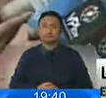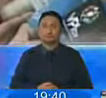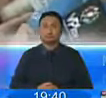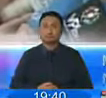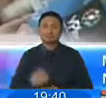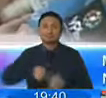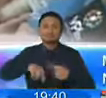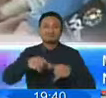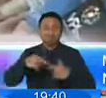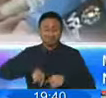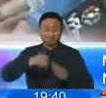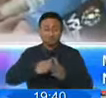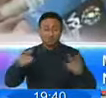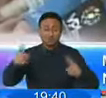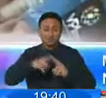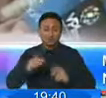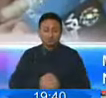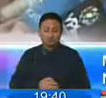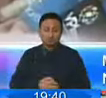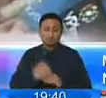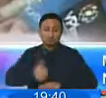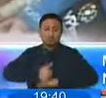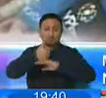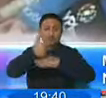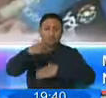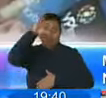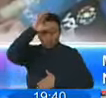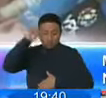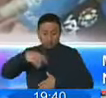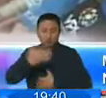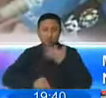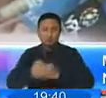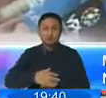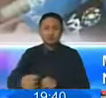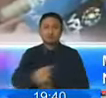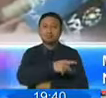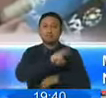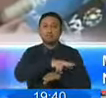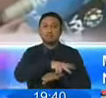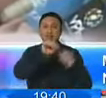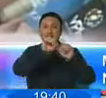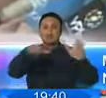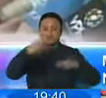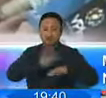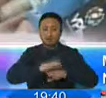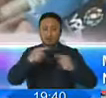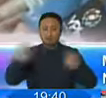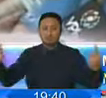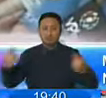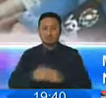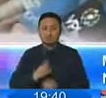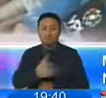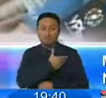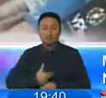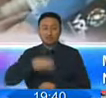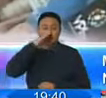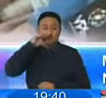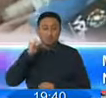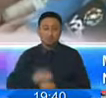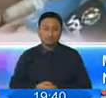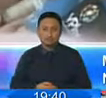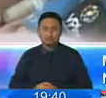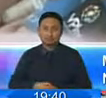En instantes en el Comercio TV, la Corte Chavista llevará a juicio a la fiscal general por estar en contra del presidente